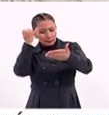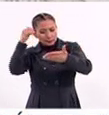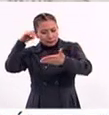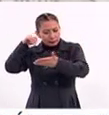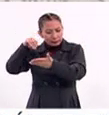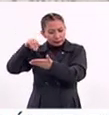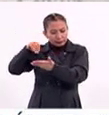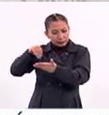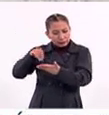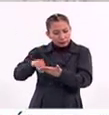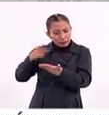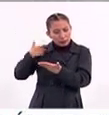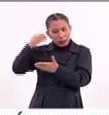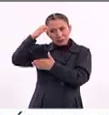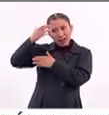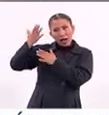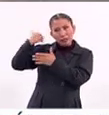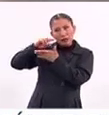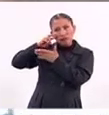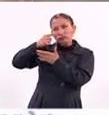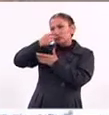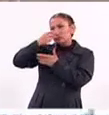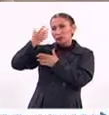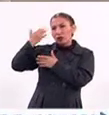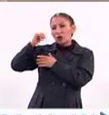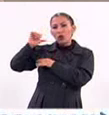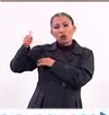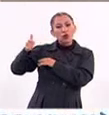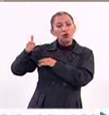como esa experiencia también visual de